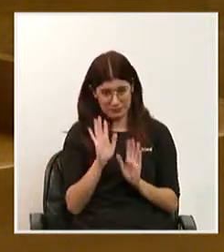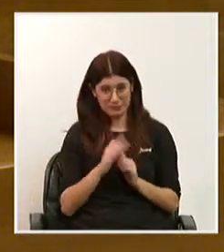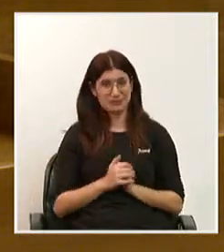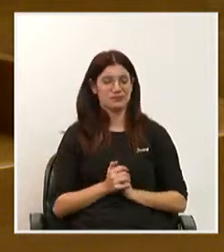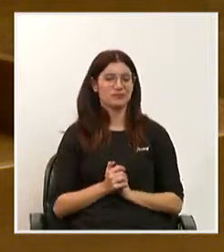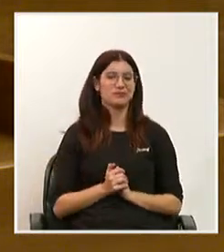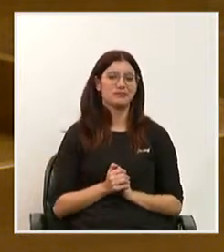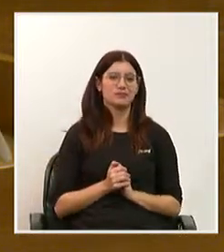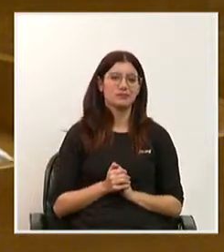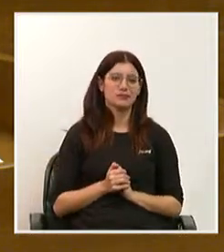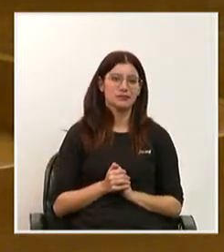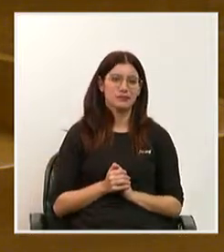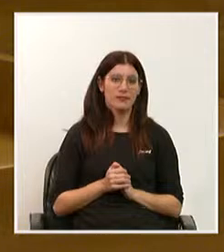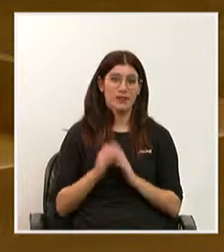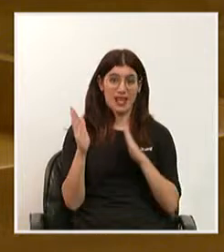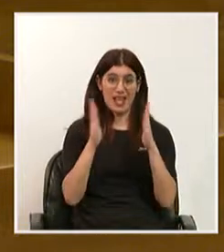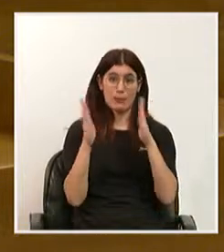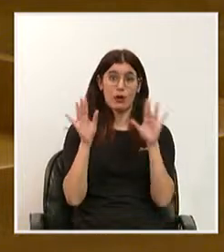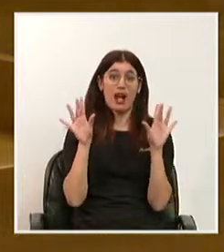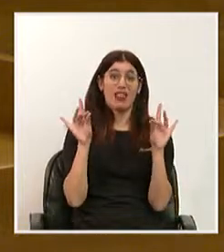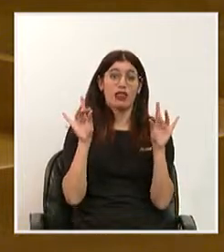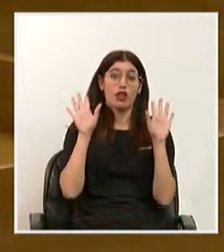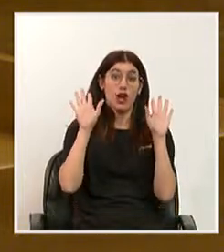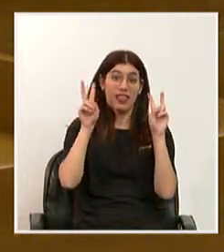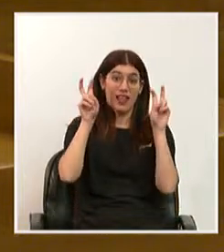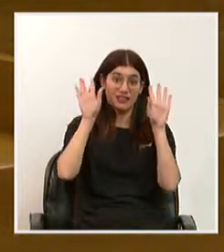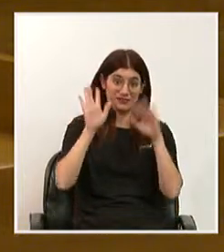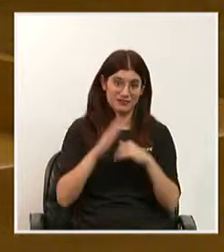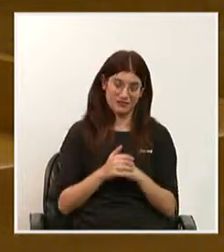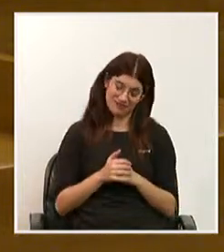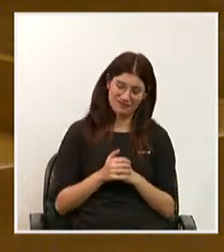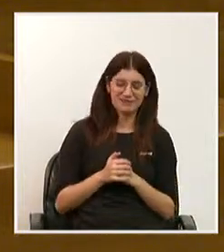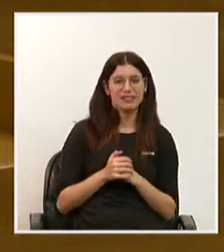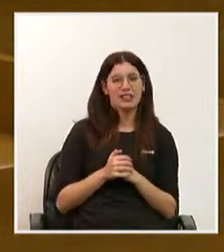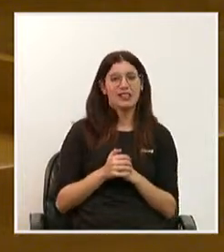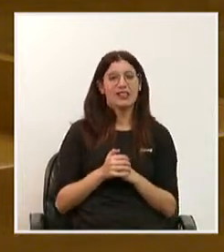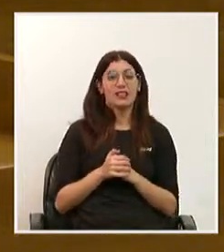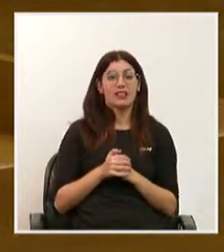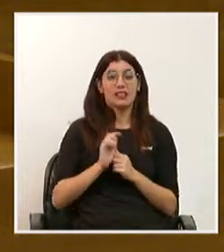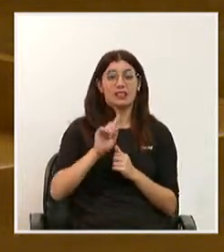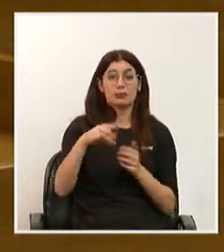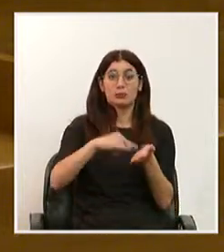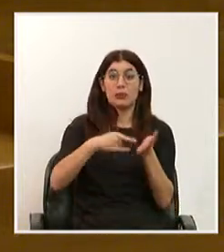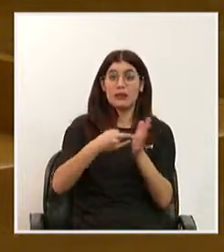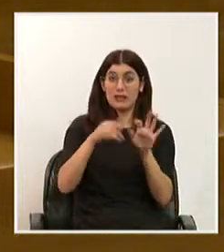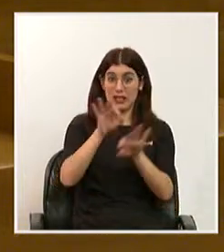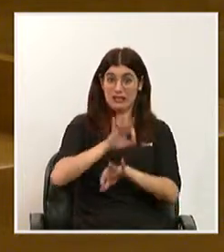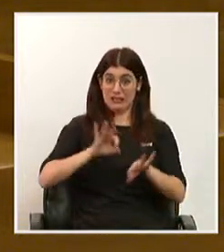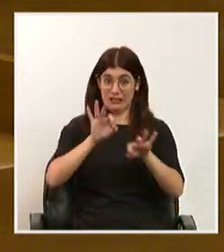rec la época dorada bueno cu no se planificaba